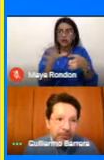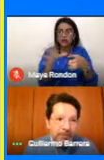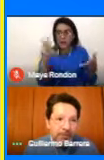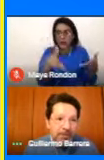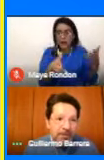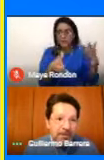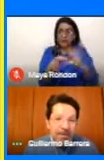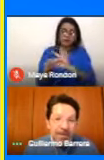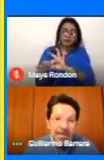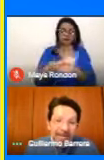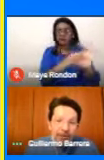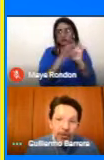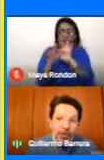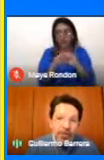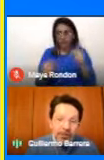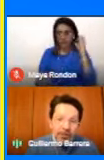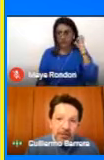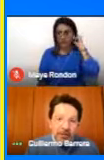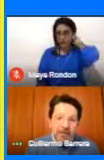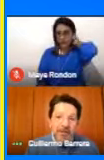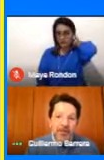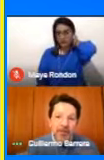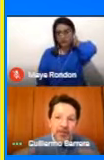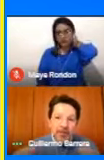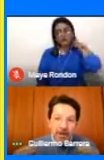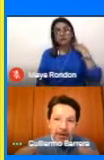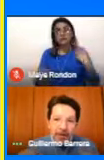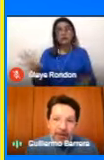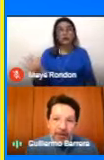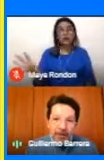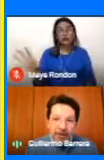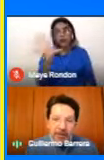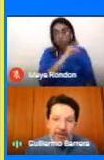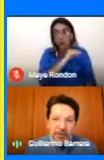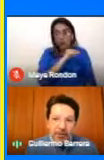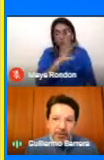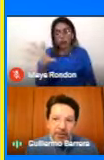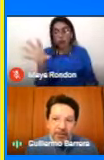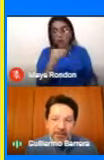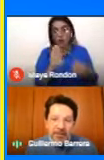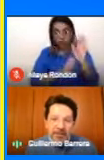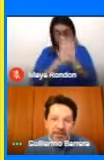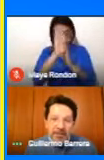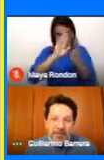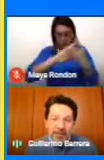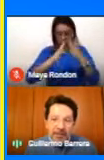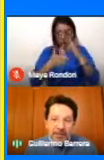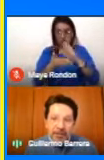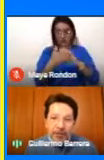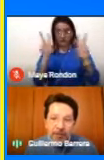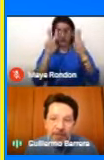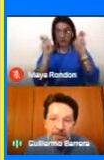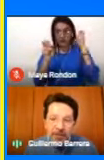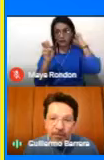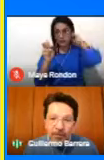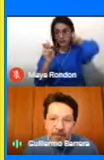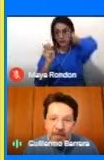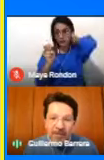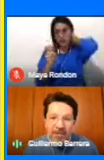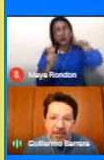conjunto. Todo esto, cuando hablamos de desarrollo comunitario, estamos hablando de cómo